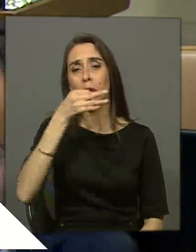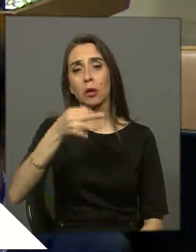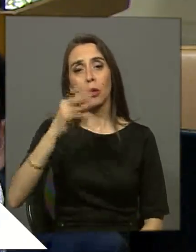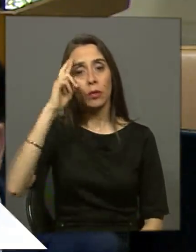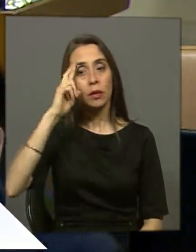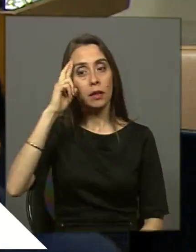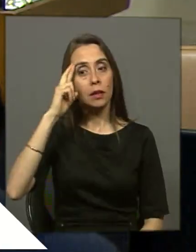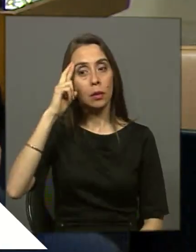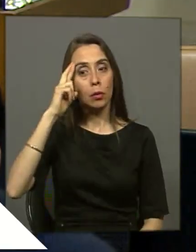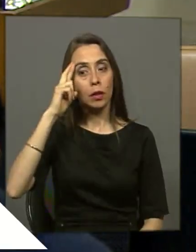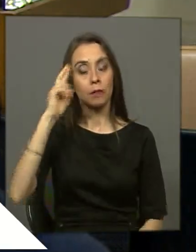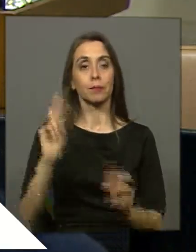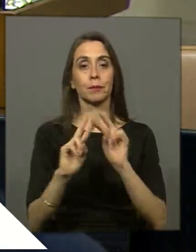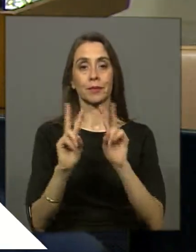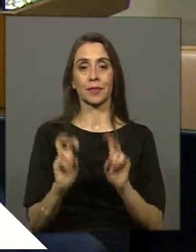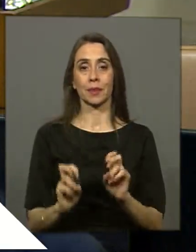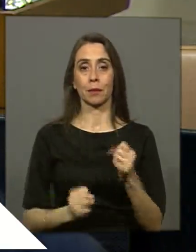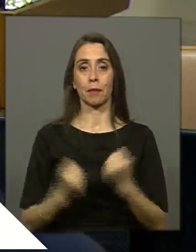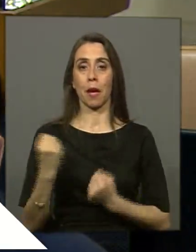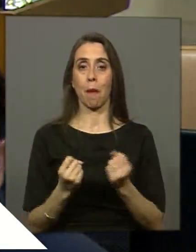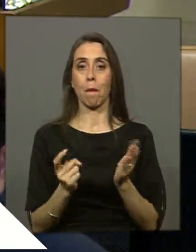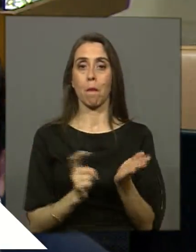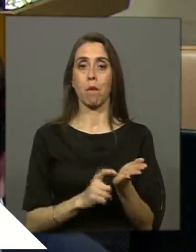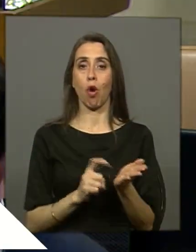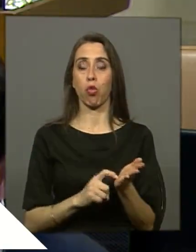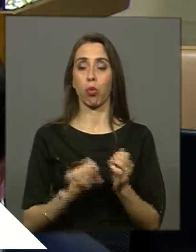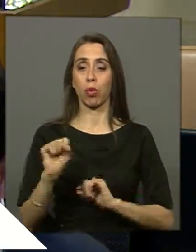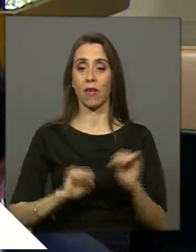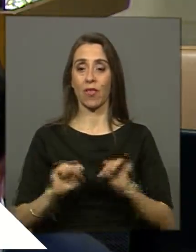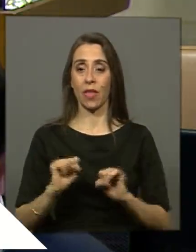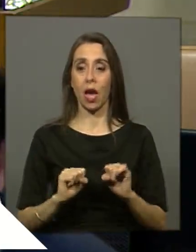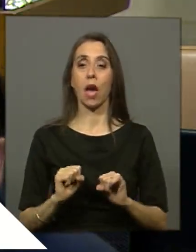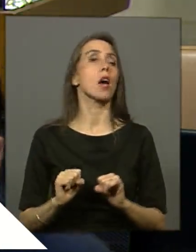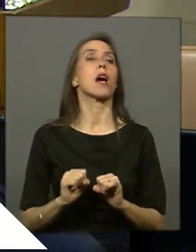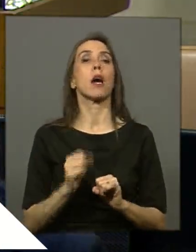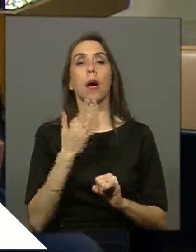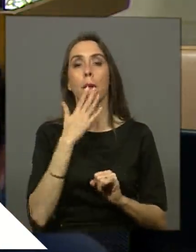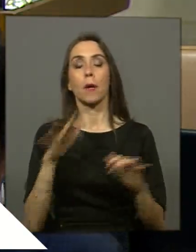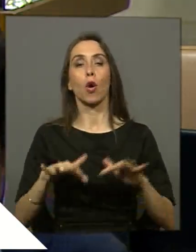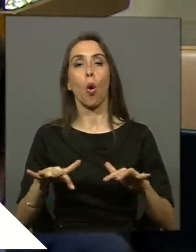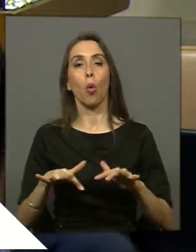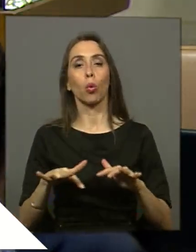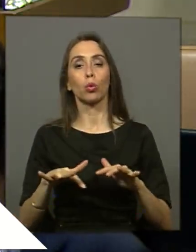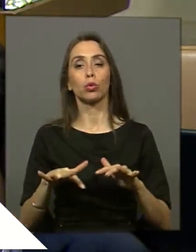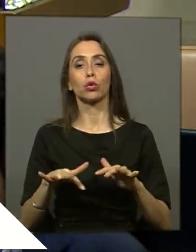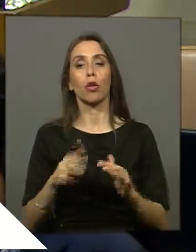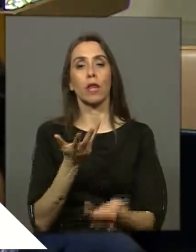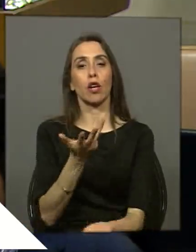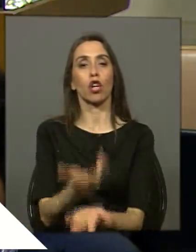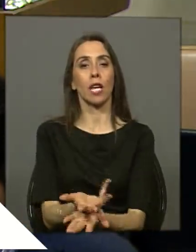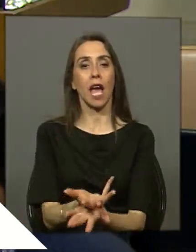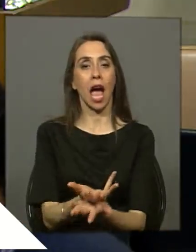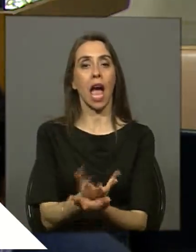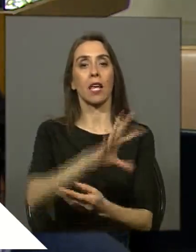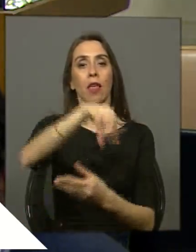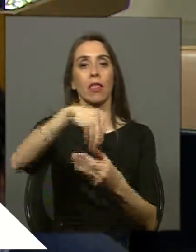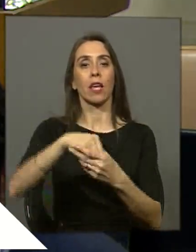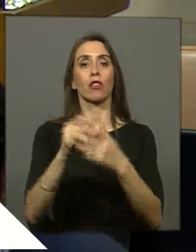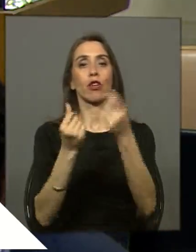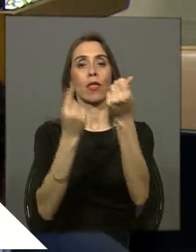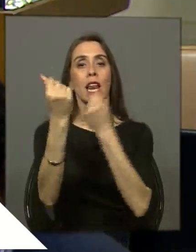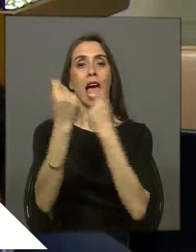el tema de la productividad está referido al mejor uso de los factores que ya están disponibles en una economía